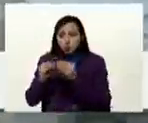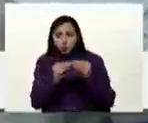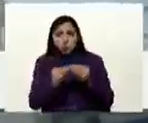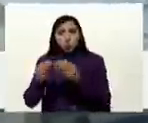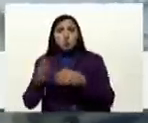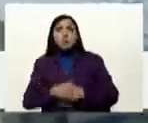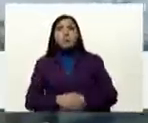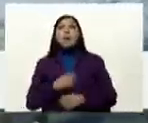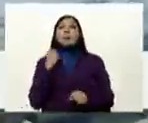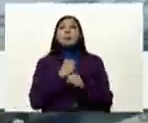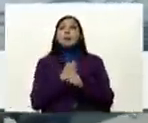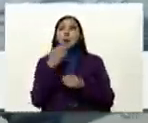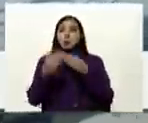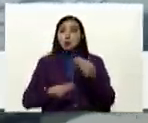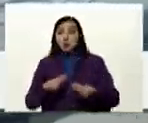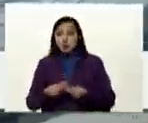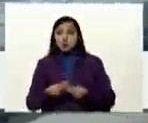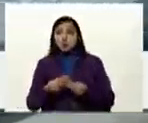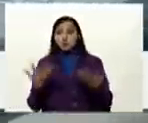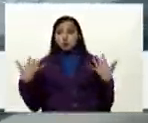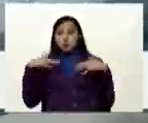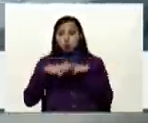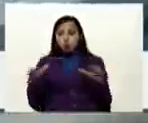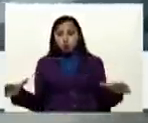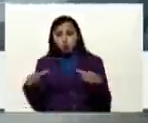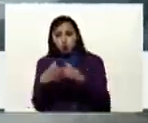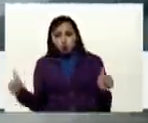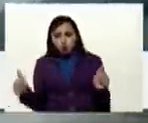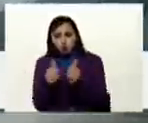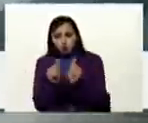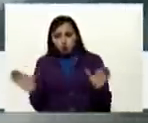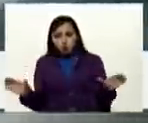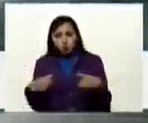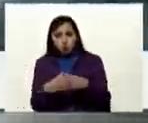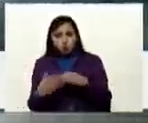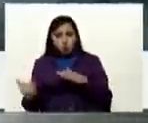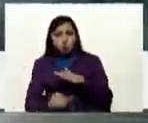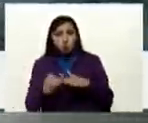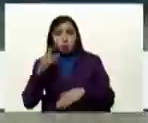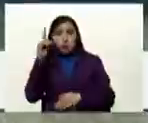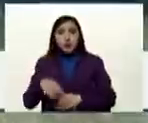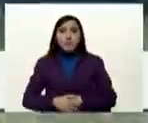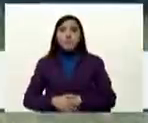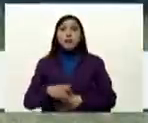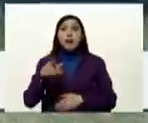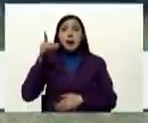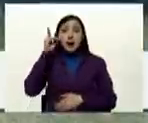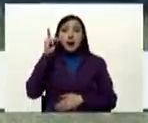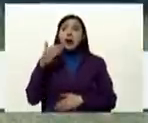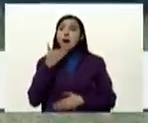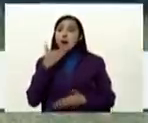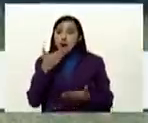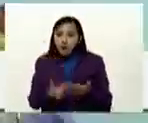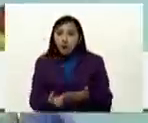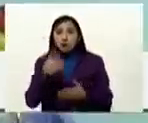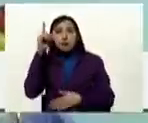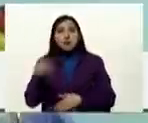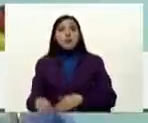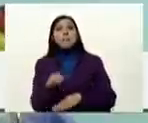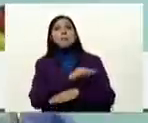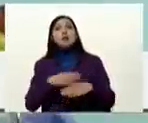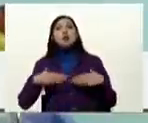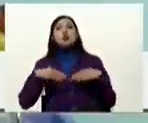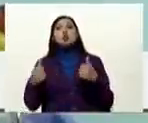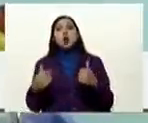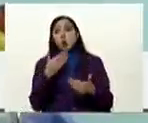incluso de un trabajo que se ha realizado en conjunto con FUNDED. Dale gracias a nuestra vicepresidenta Elsie Rodríguez, al ministro de Salud.